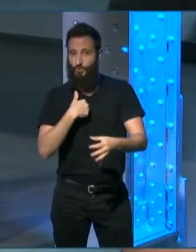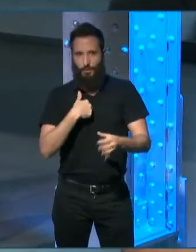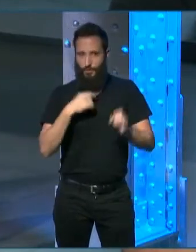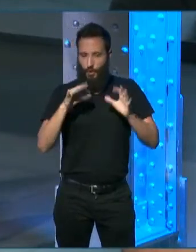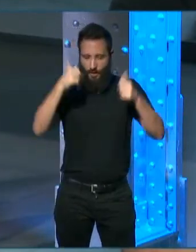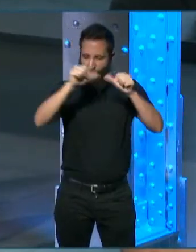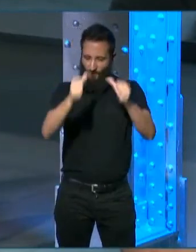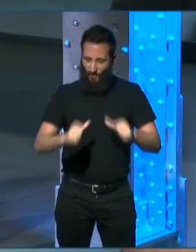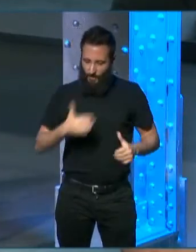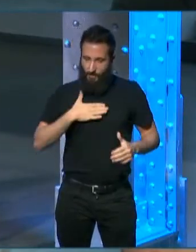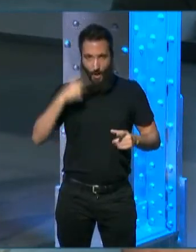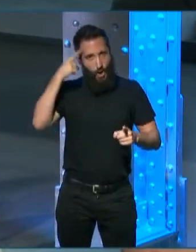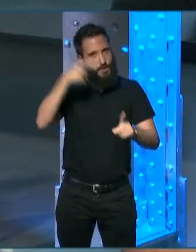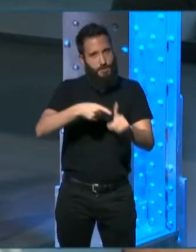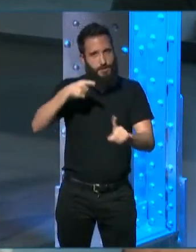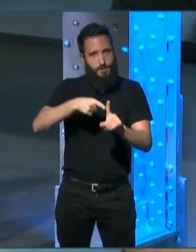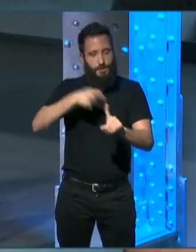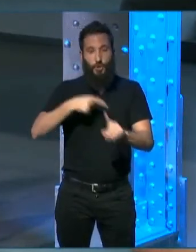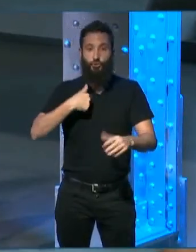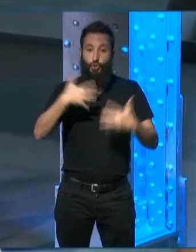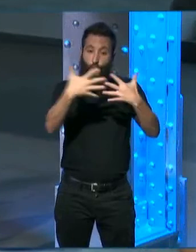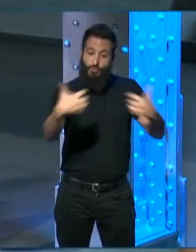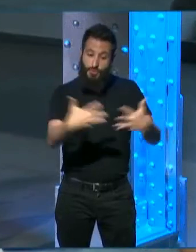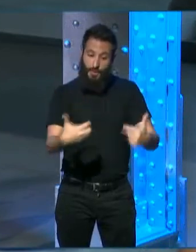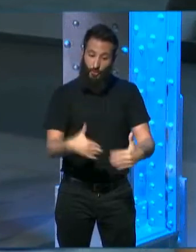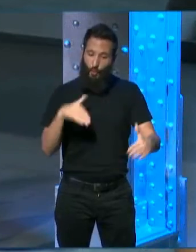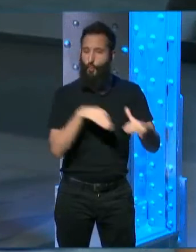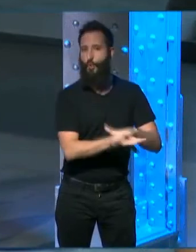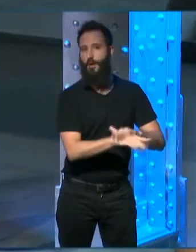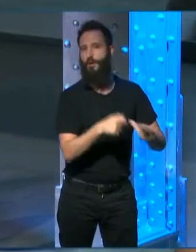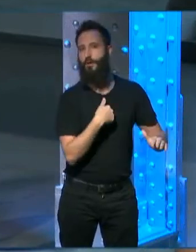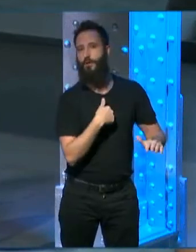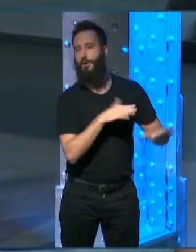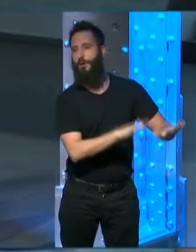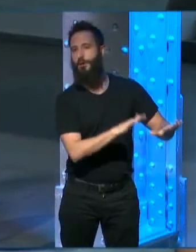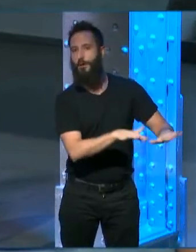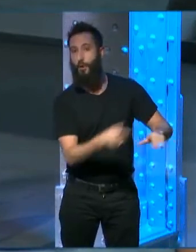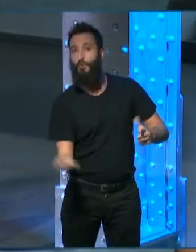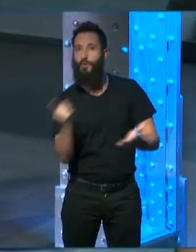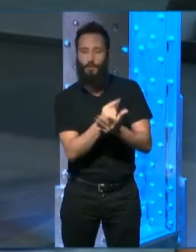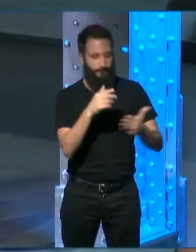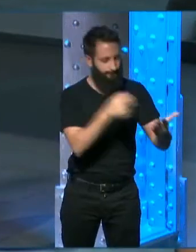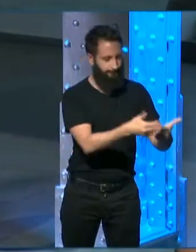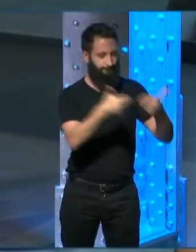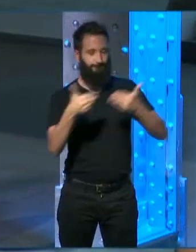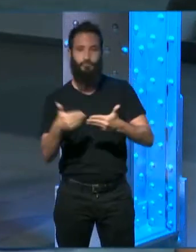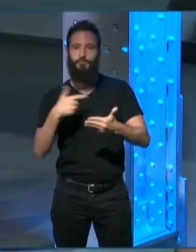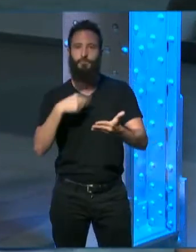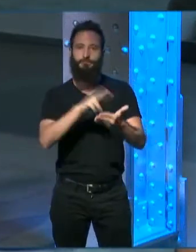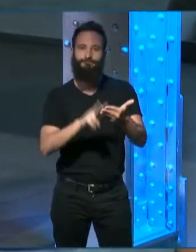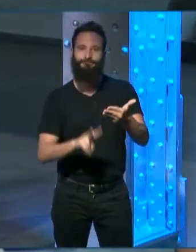obsesivo y trabajo así. Mis textos los guardo durante mucho tiempo y estoy con ellos y vuelvo y tal. De un tiempo a esta